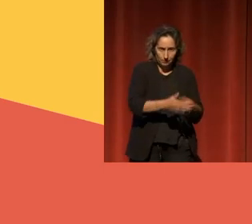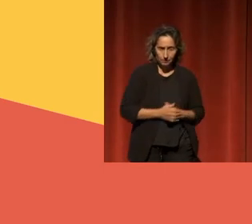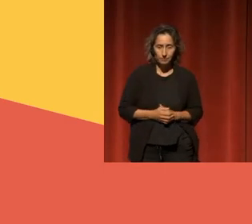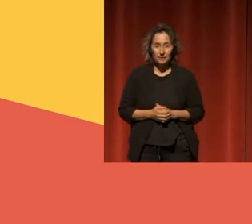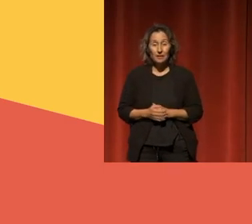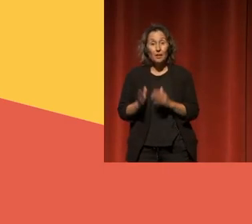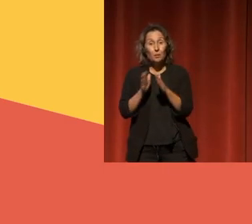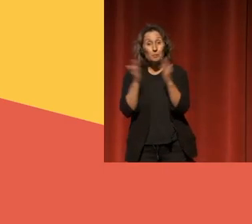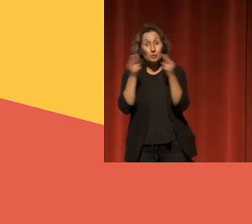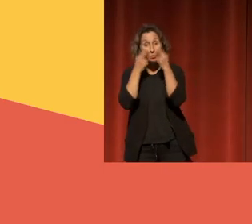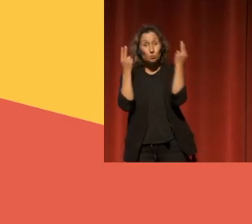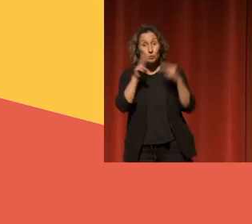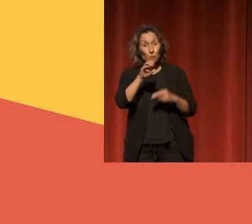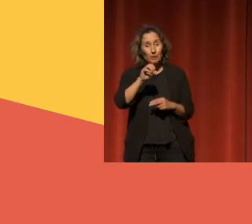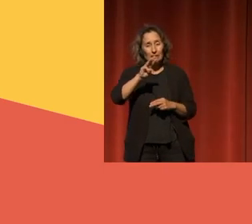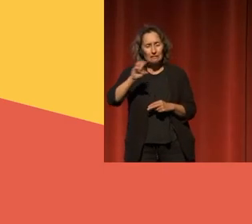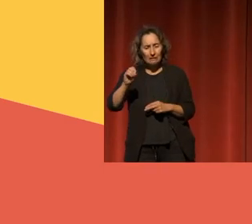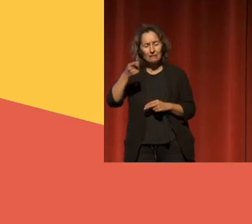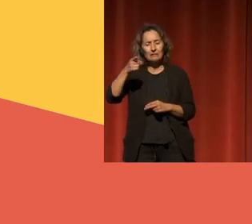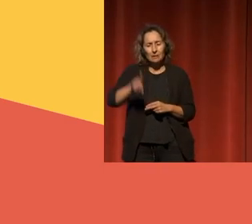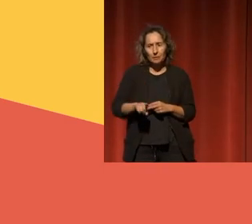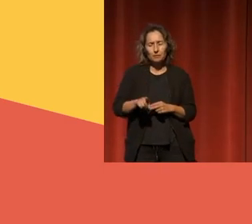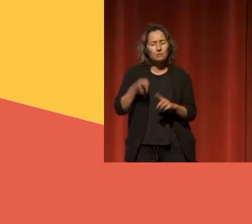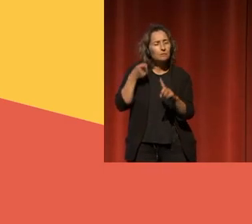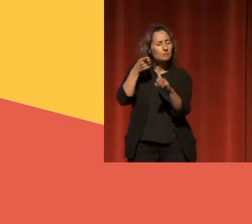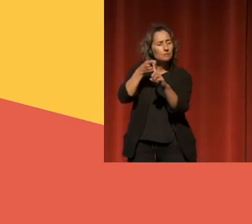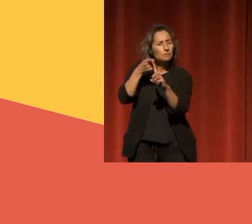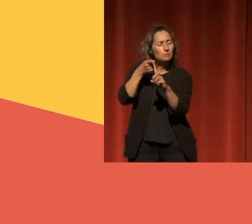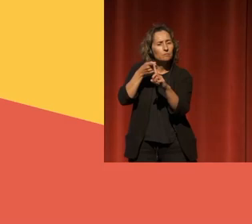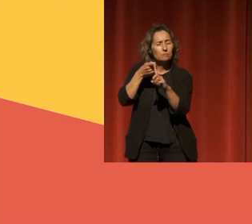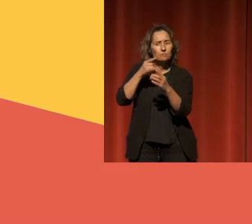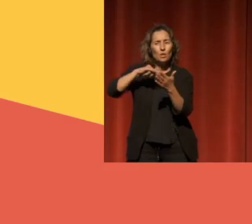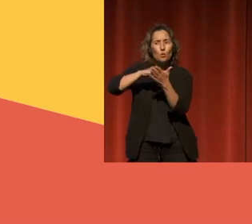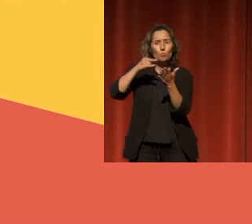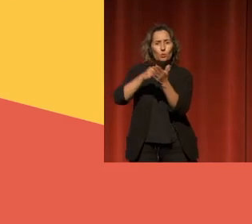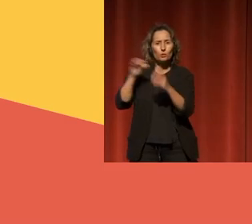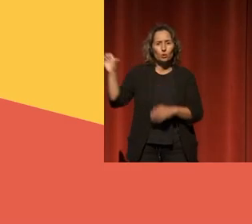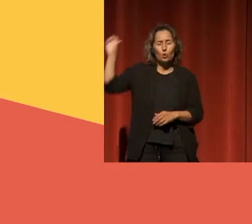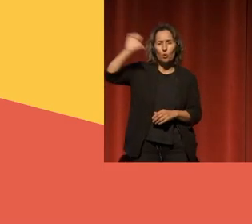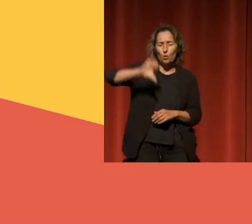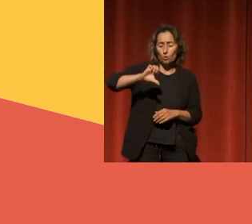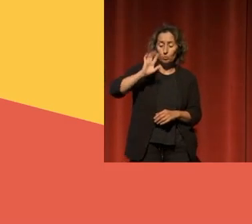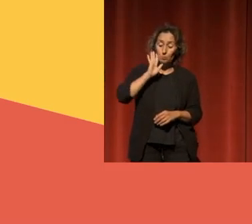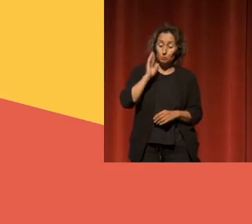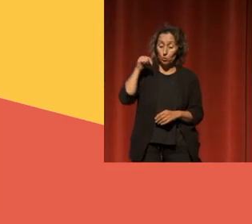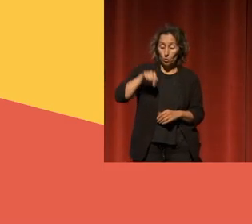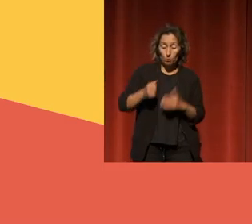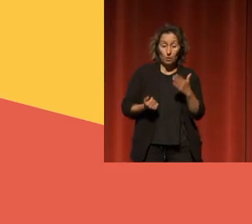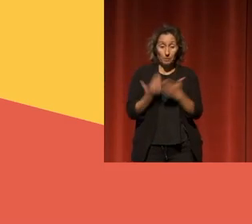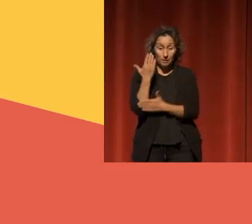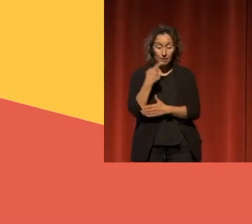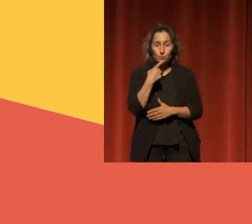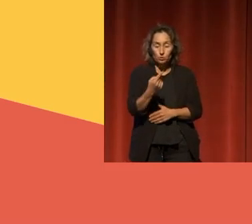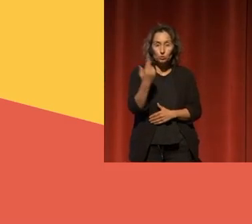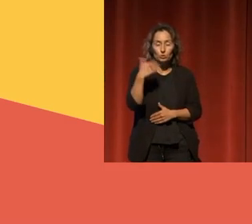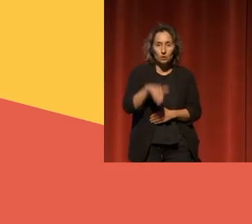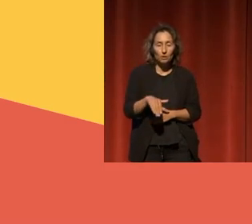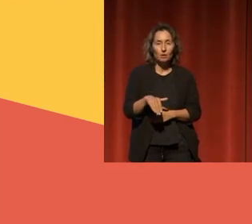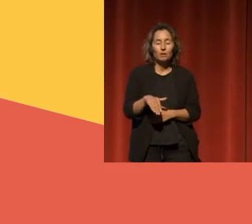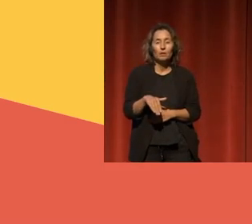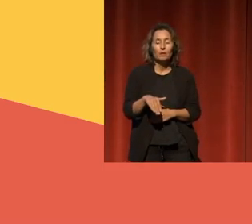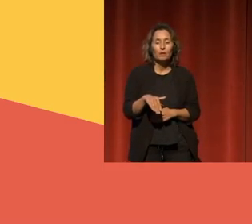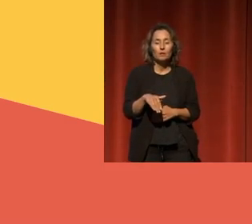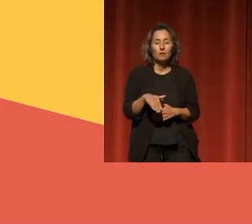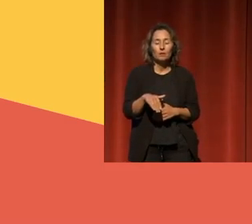2030 aspira a la financiación aspira a proyectos europeos que como se ha dicho esta mañana se pueden ver comprometidos por una